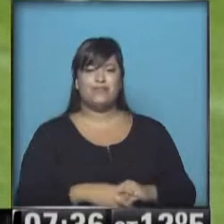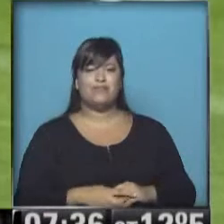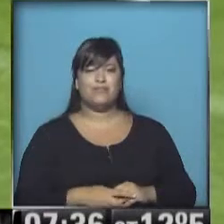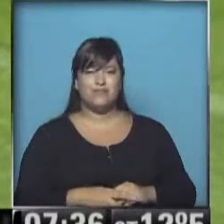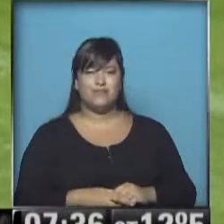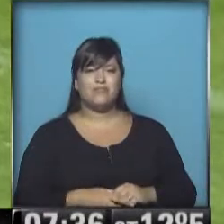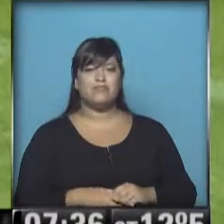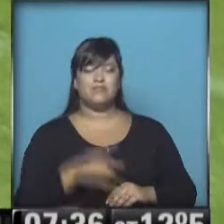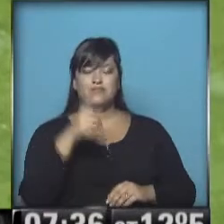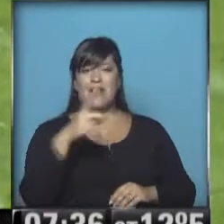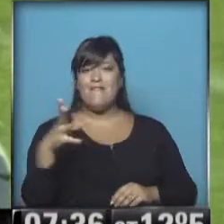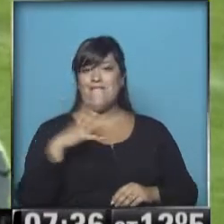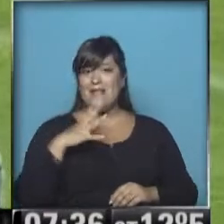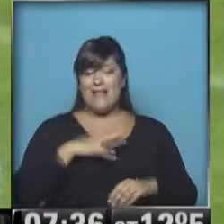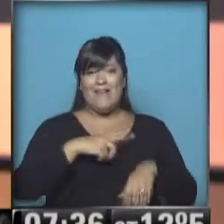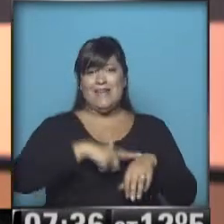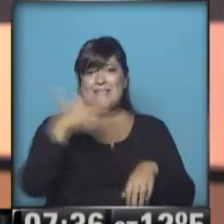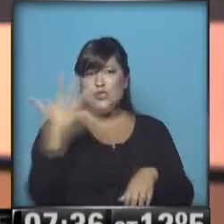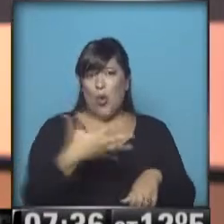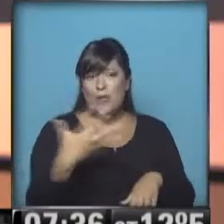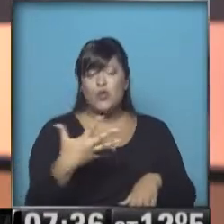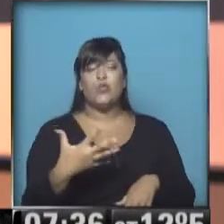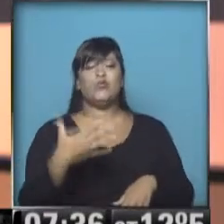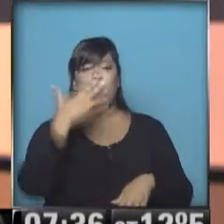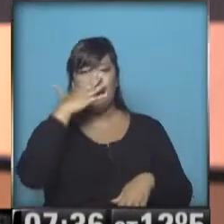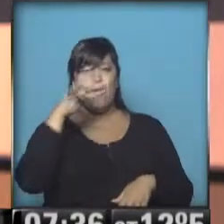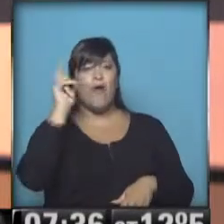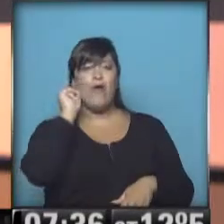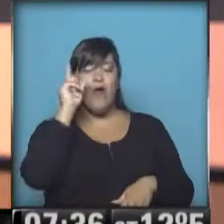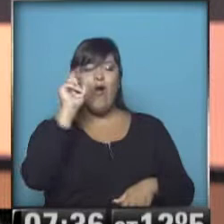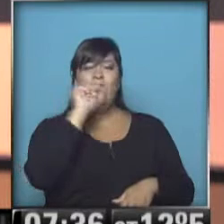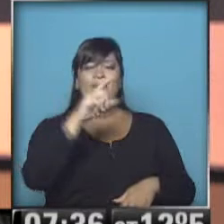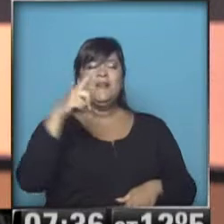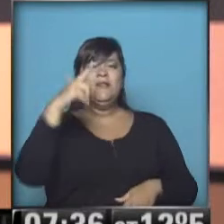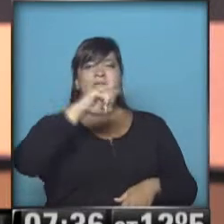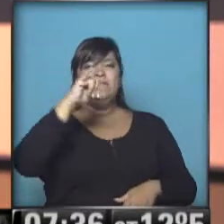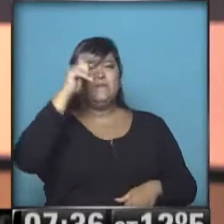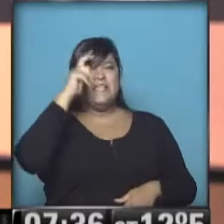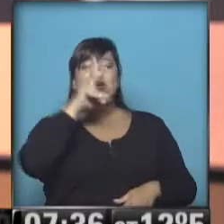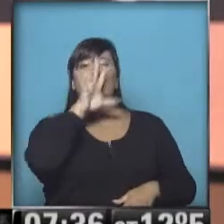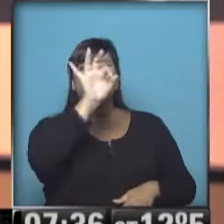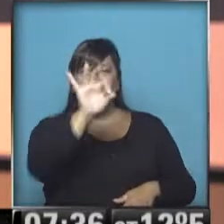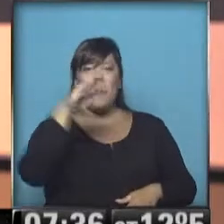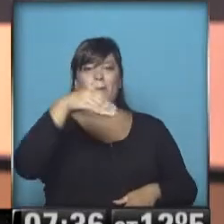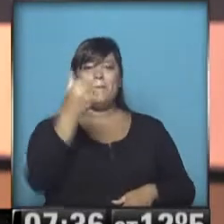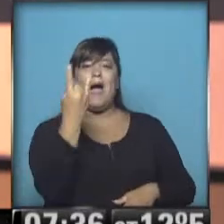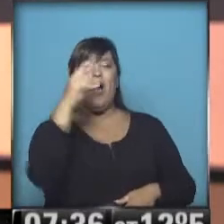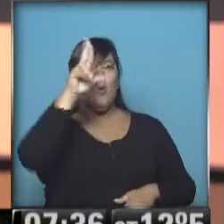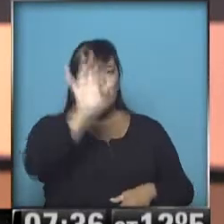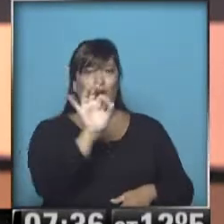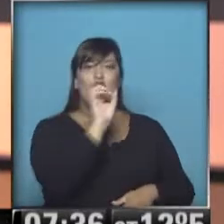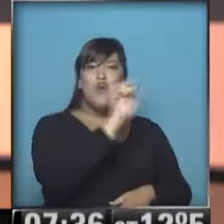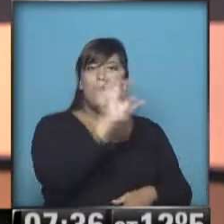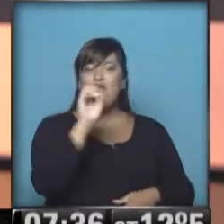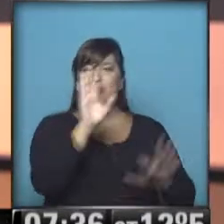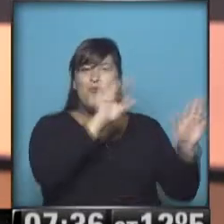de arremetida, faltando 5 minutos. Después el gol de Mauro Seto. Se ve que si no te llamabas Mauro ayer no podías hacer ninguno de los dos goles de